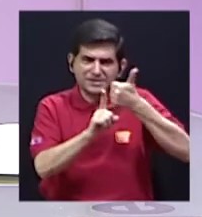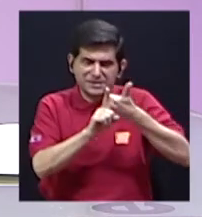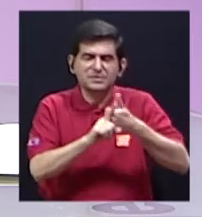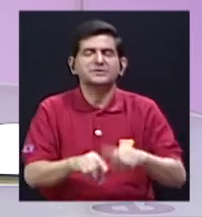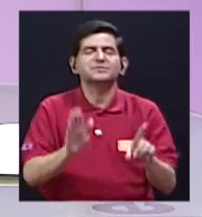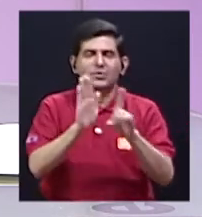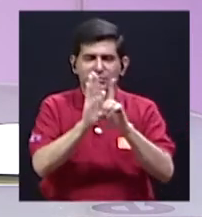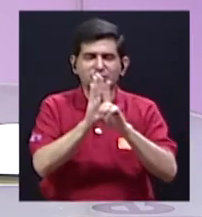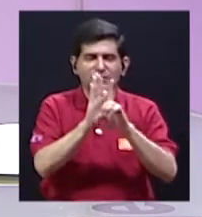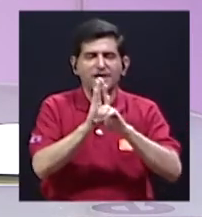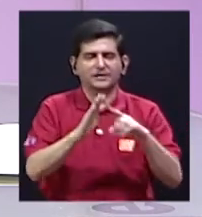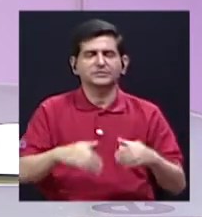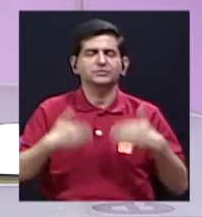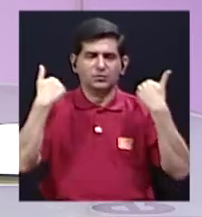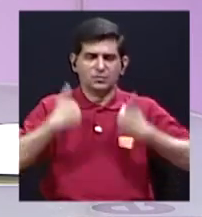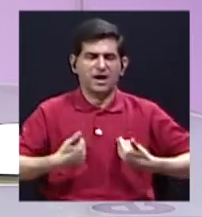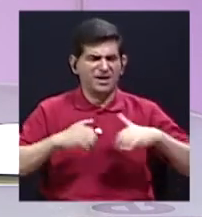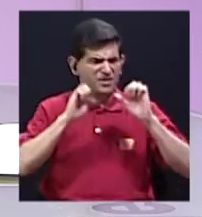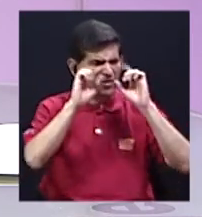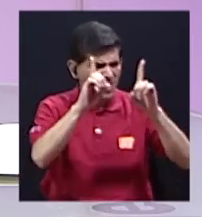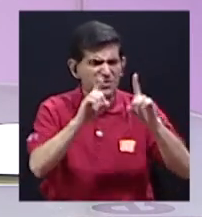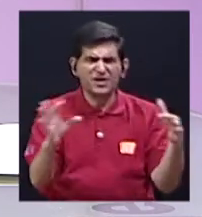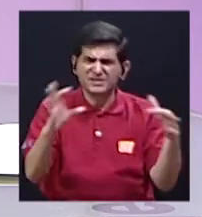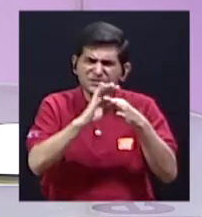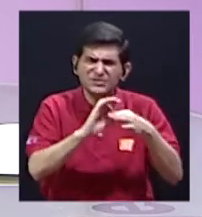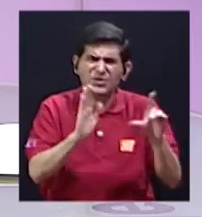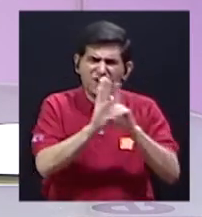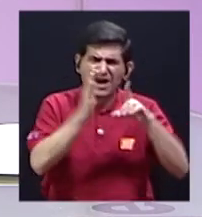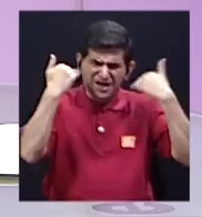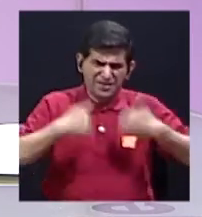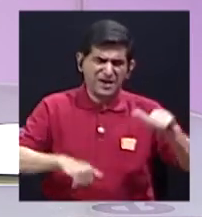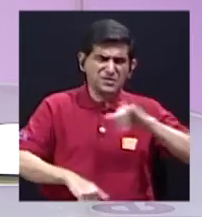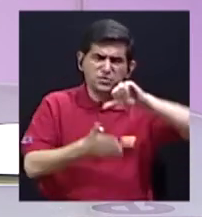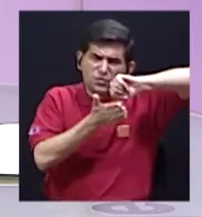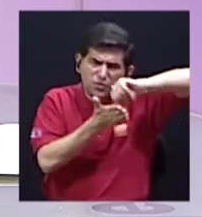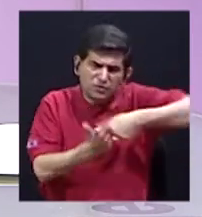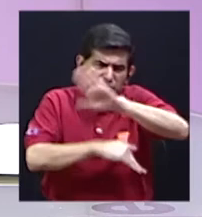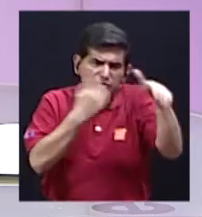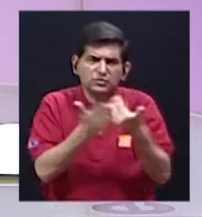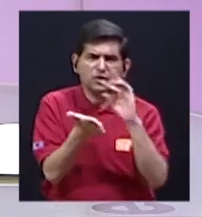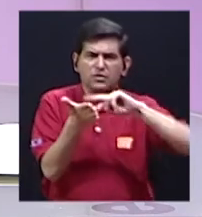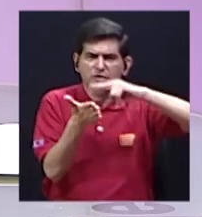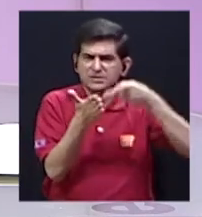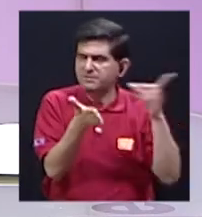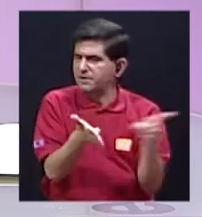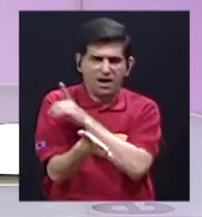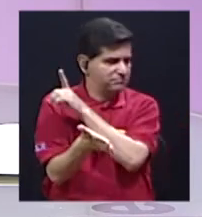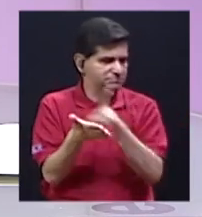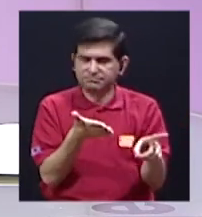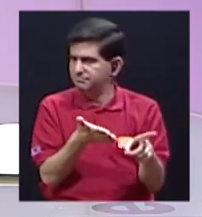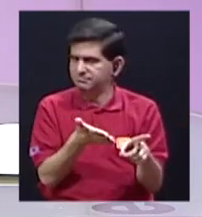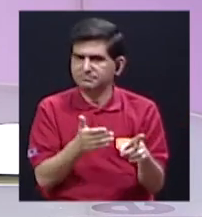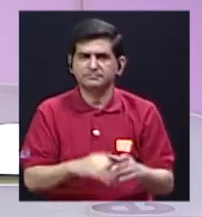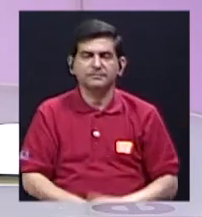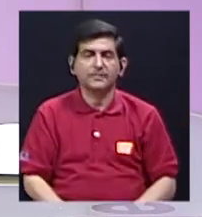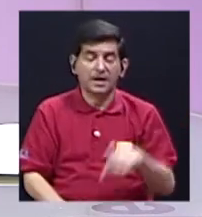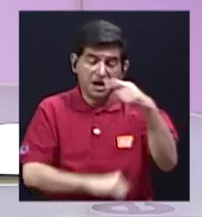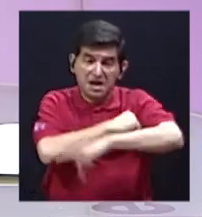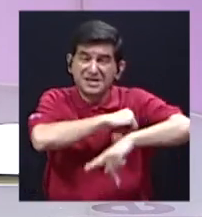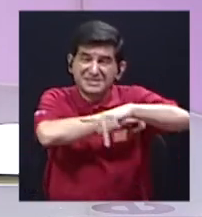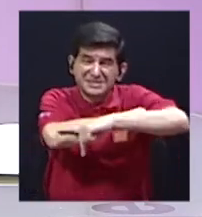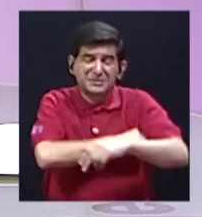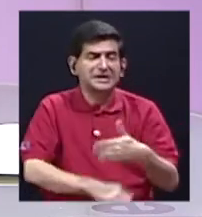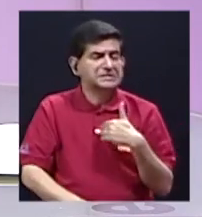derecho humano y esa educación en derechos humanos tiene que enfatizar también en todo lo que es no discriminación este país